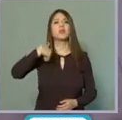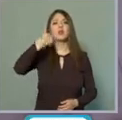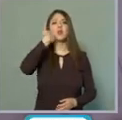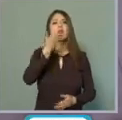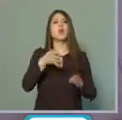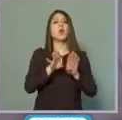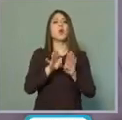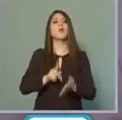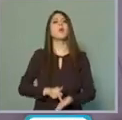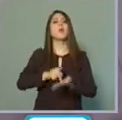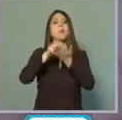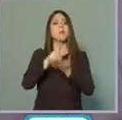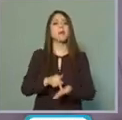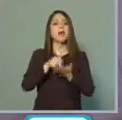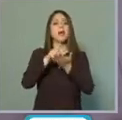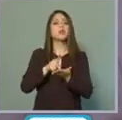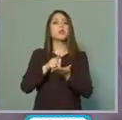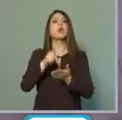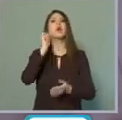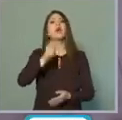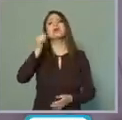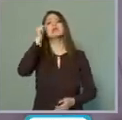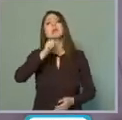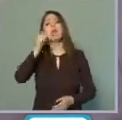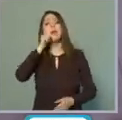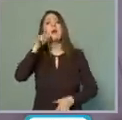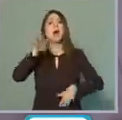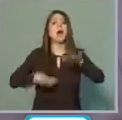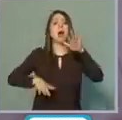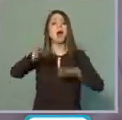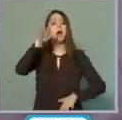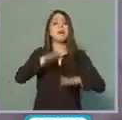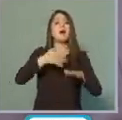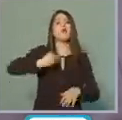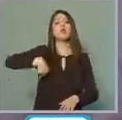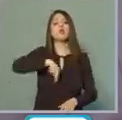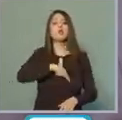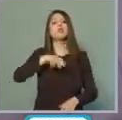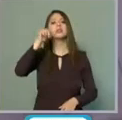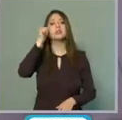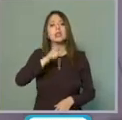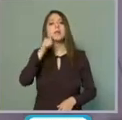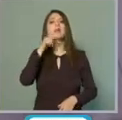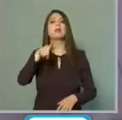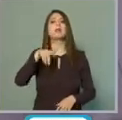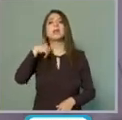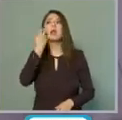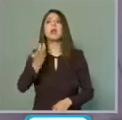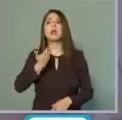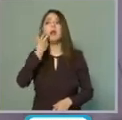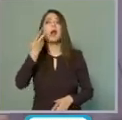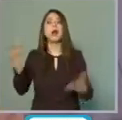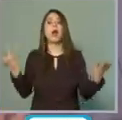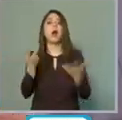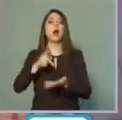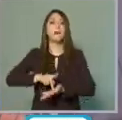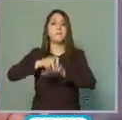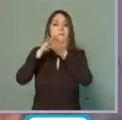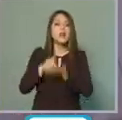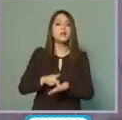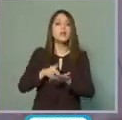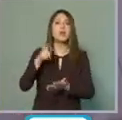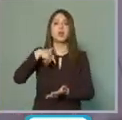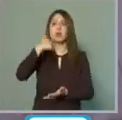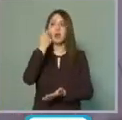ideal. Ah, que ¿sí? es diferente. Es decir, muchas veces nos estamos como presionando mucho a tener un peso ideal. Tengo un peso